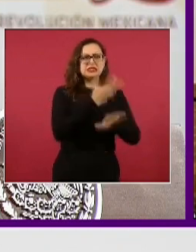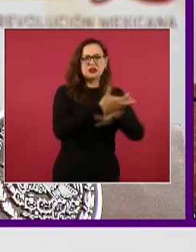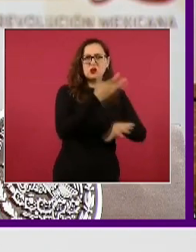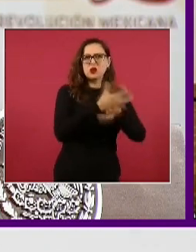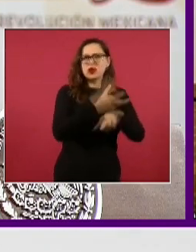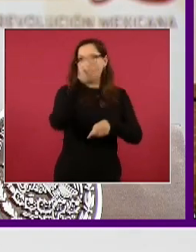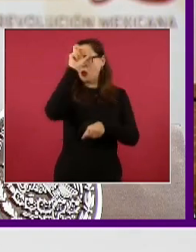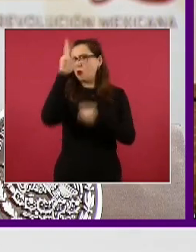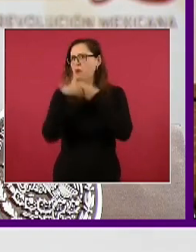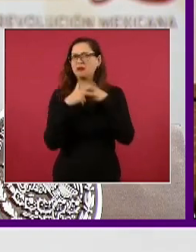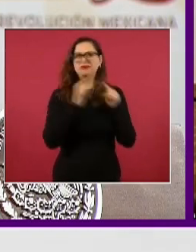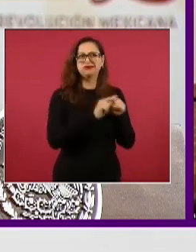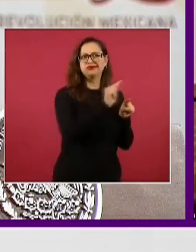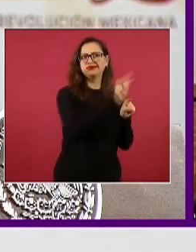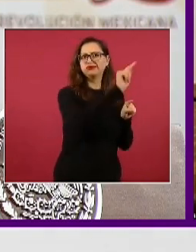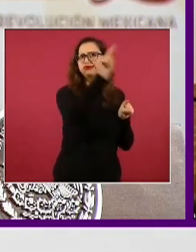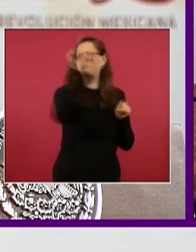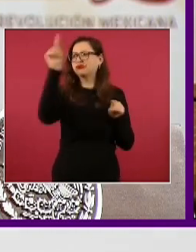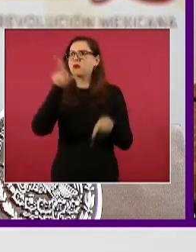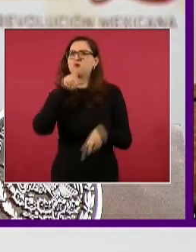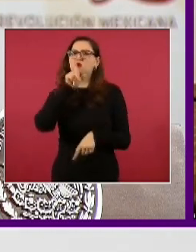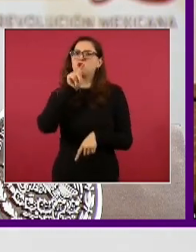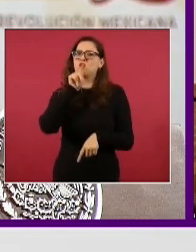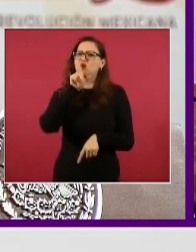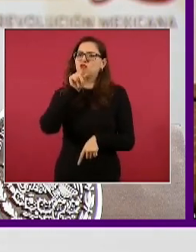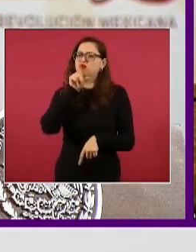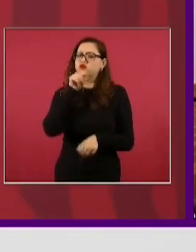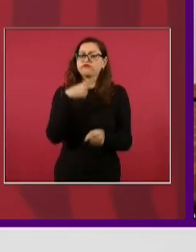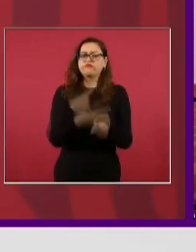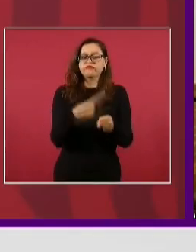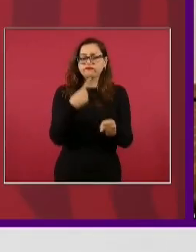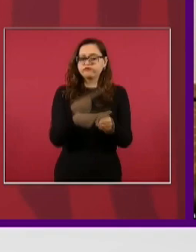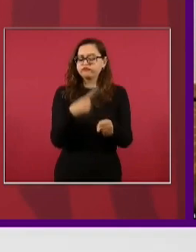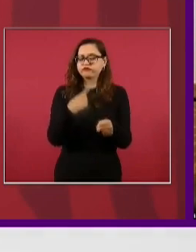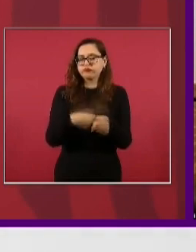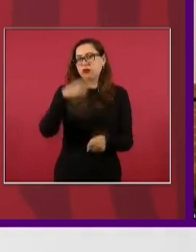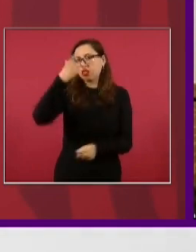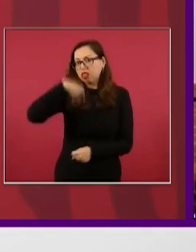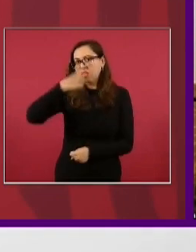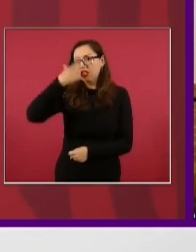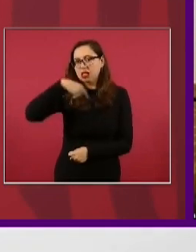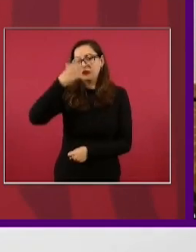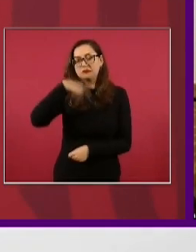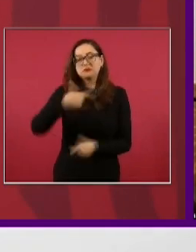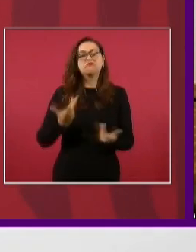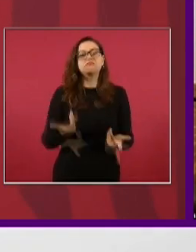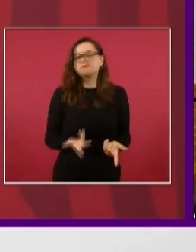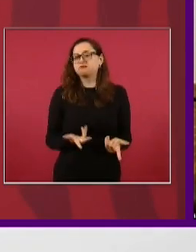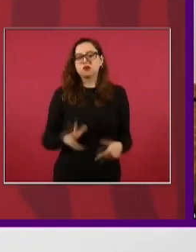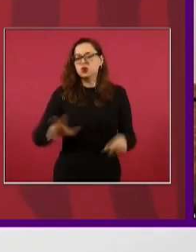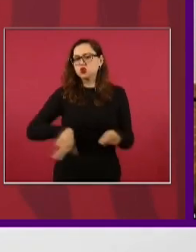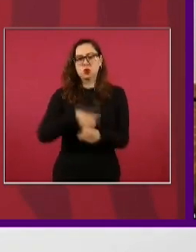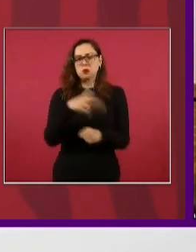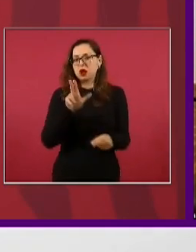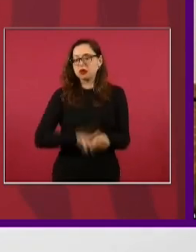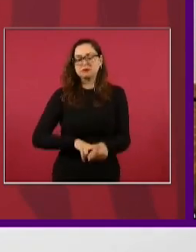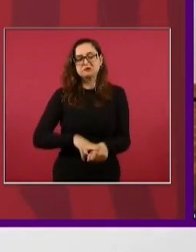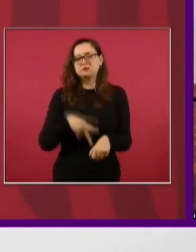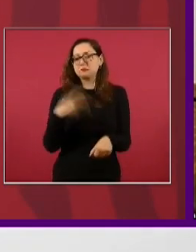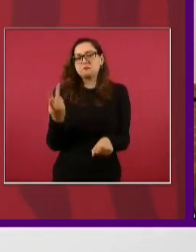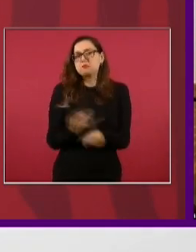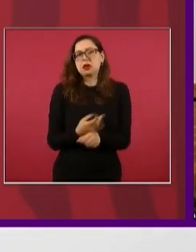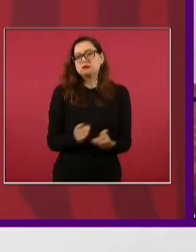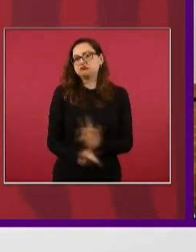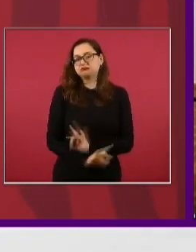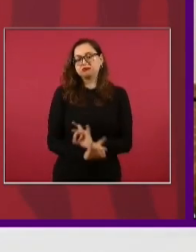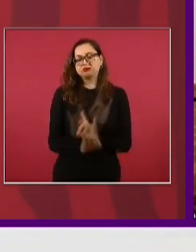la presencia de gripe aviar en unas 180 gallinas. Se empezaron a tomar medidas sanitarias en